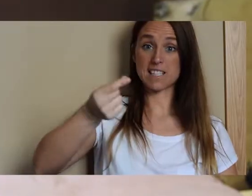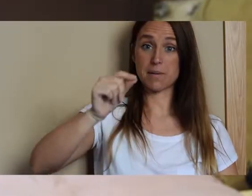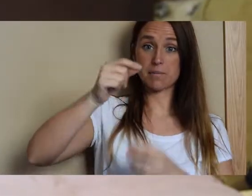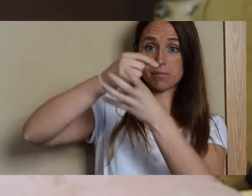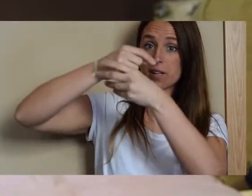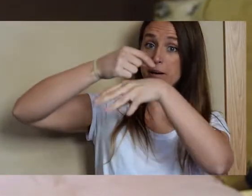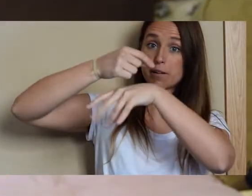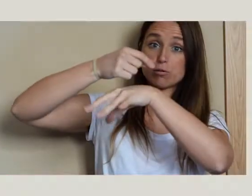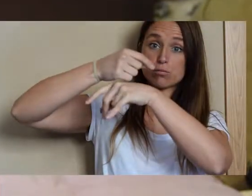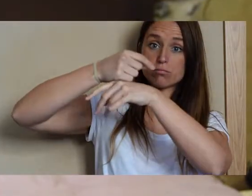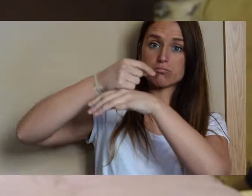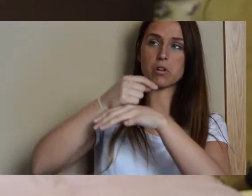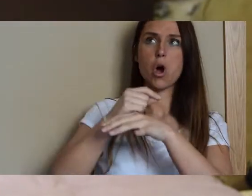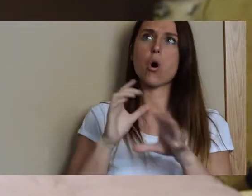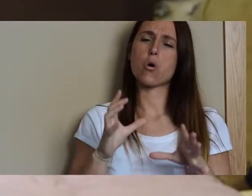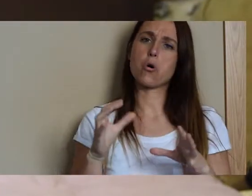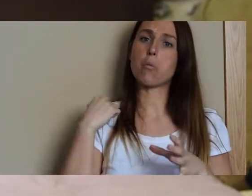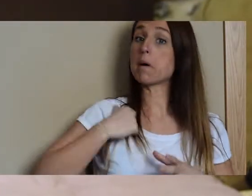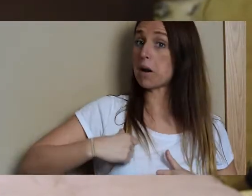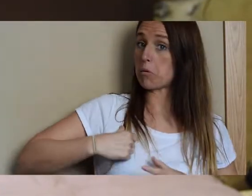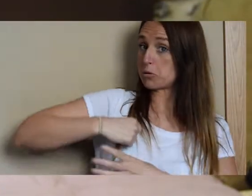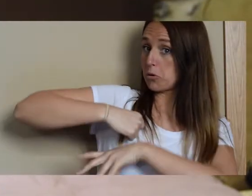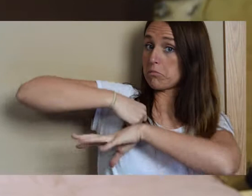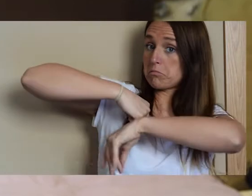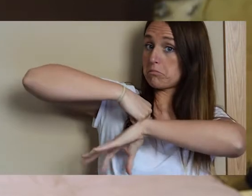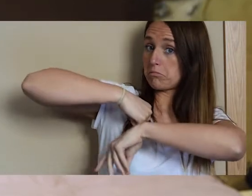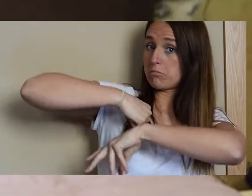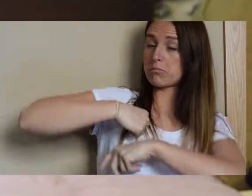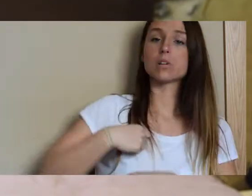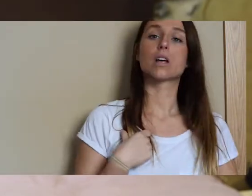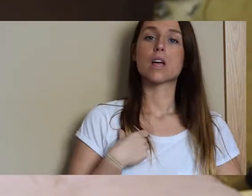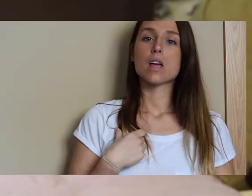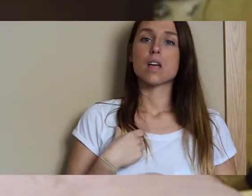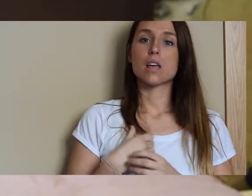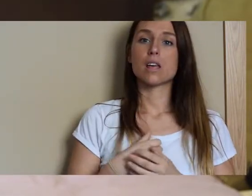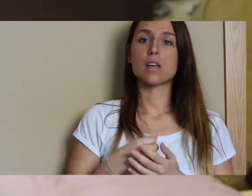esas letritas que estaban a 9,99. Me costaron 2,99.